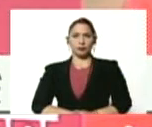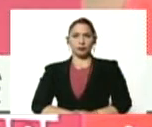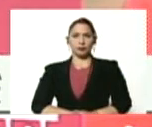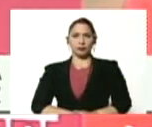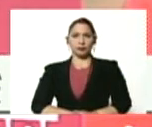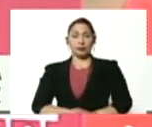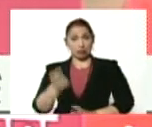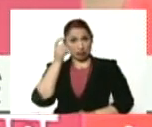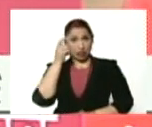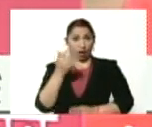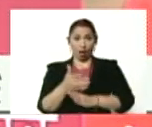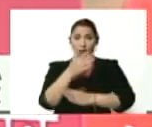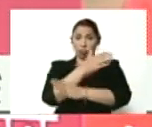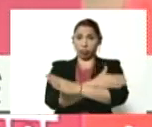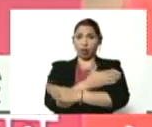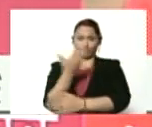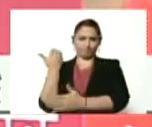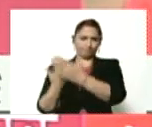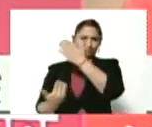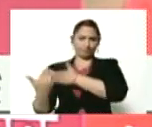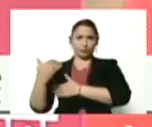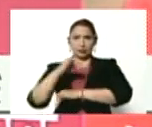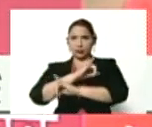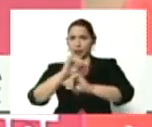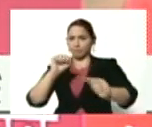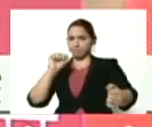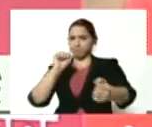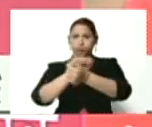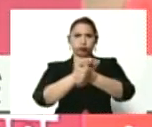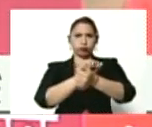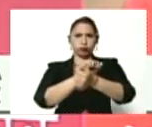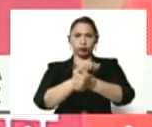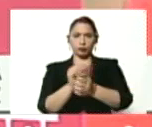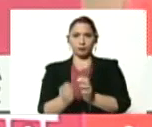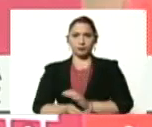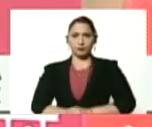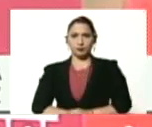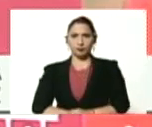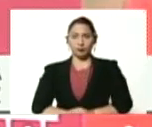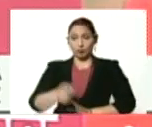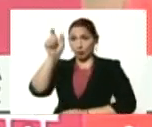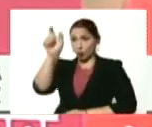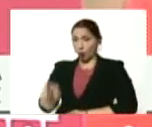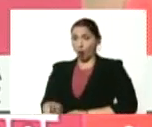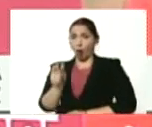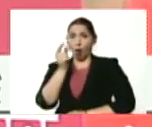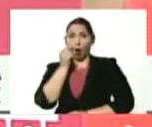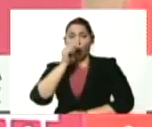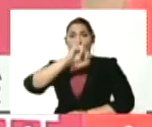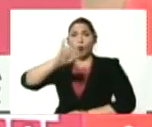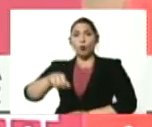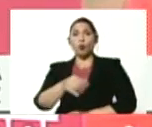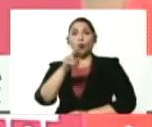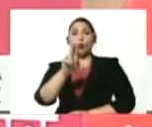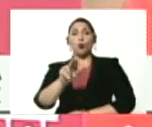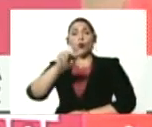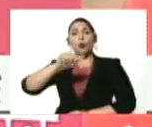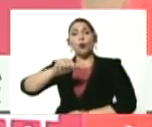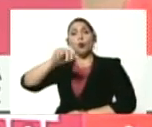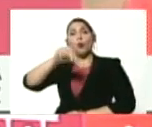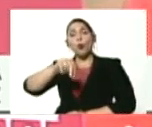En días pasados fue capturado el ciudadano Juan